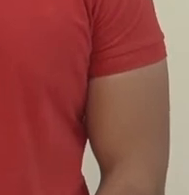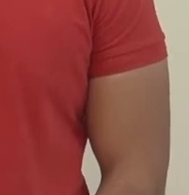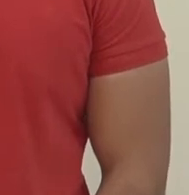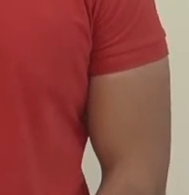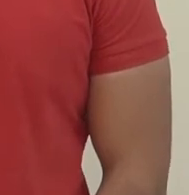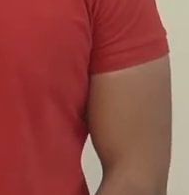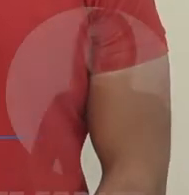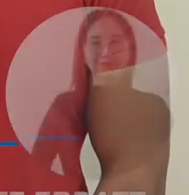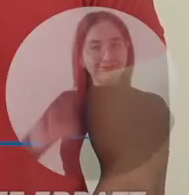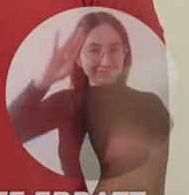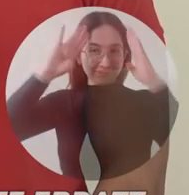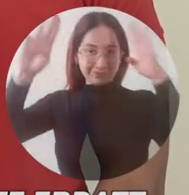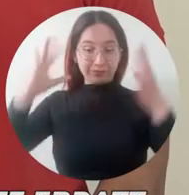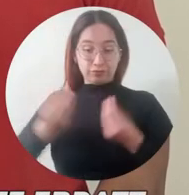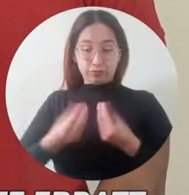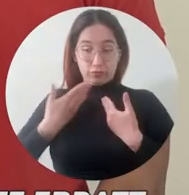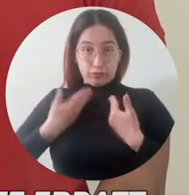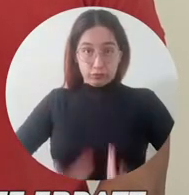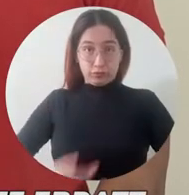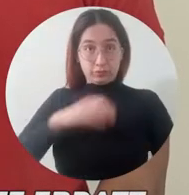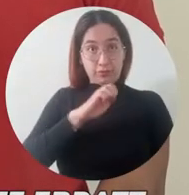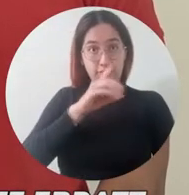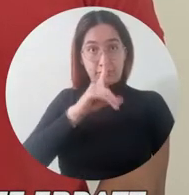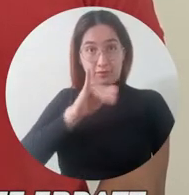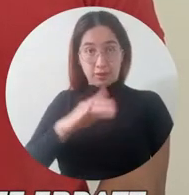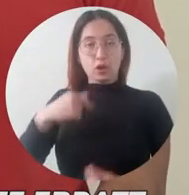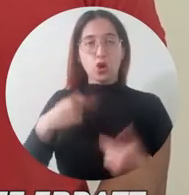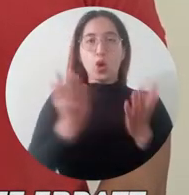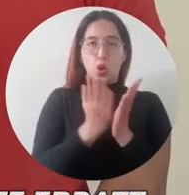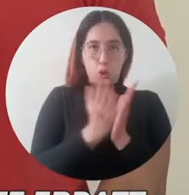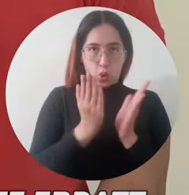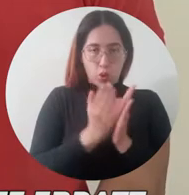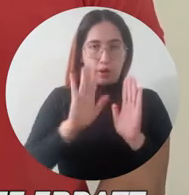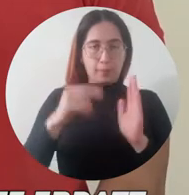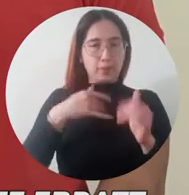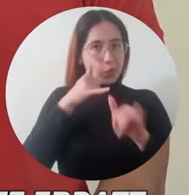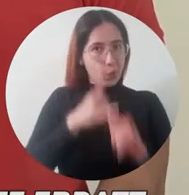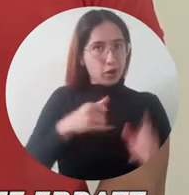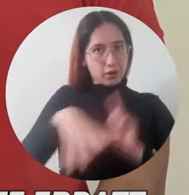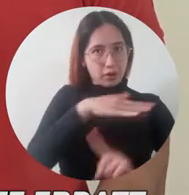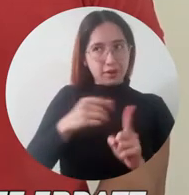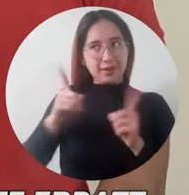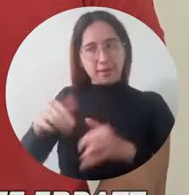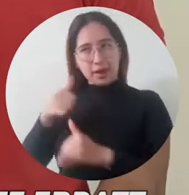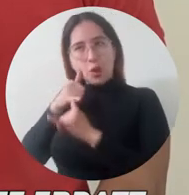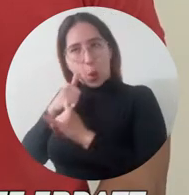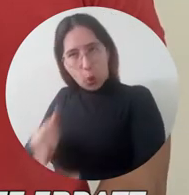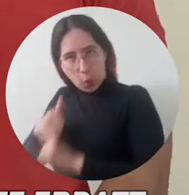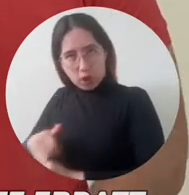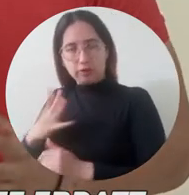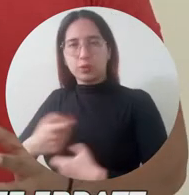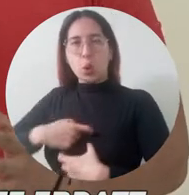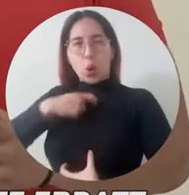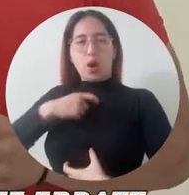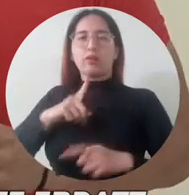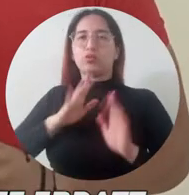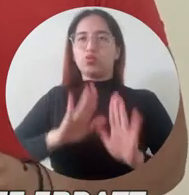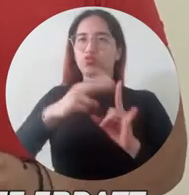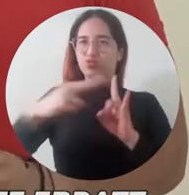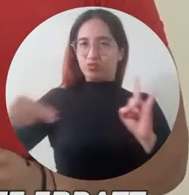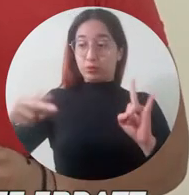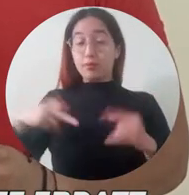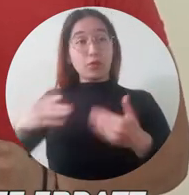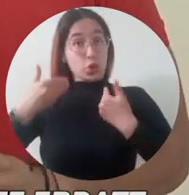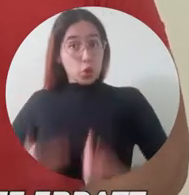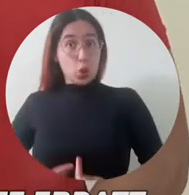Hola compañeros, mi nombre es Edilmer Sarmiento Anchila, estudiante del programa de Ingeniería Ambiental y Sanitaria e Ingeniería Civil de nuestra alma mater. Y mi nombre es Rafael